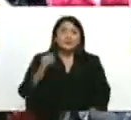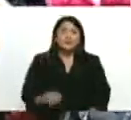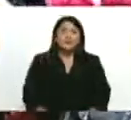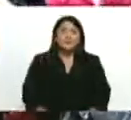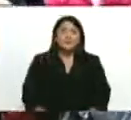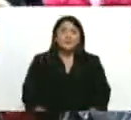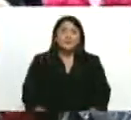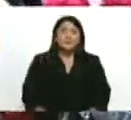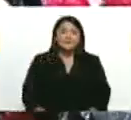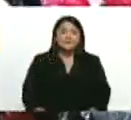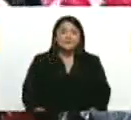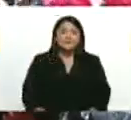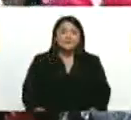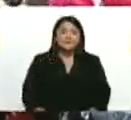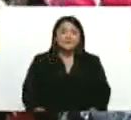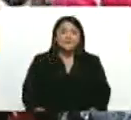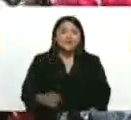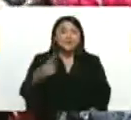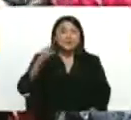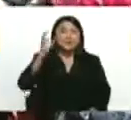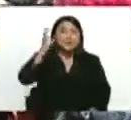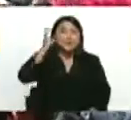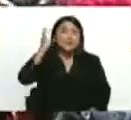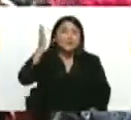De Maiquetía, Luisa Guzmán.